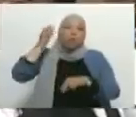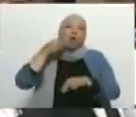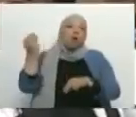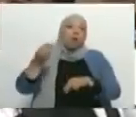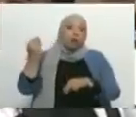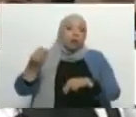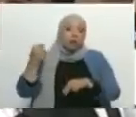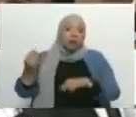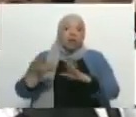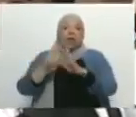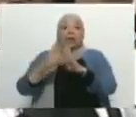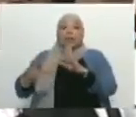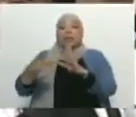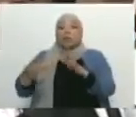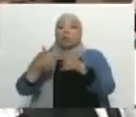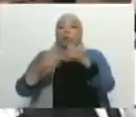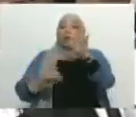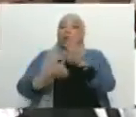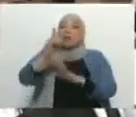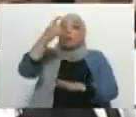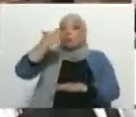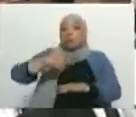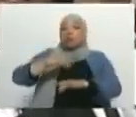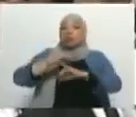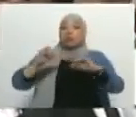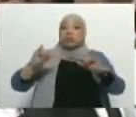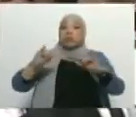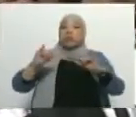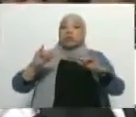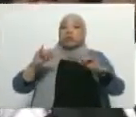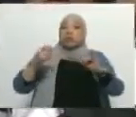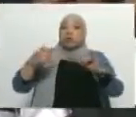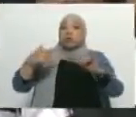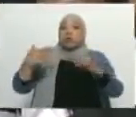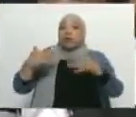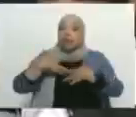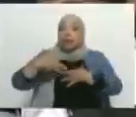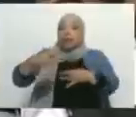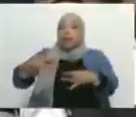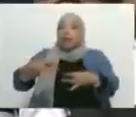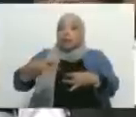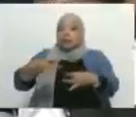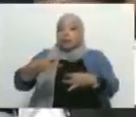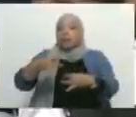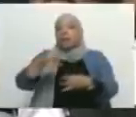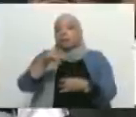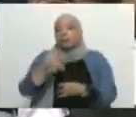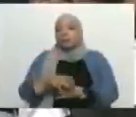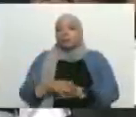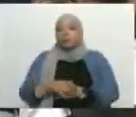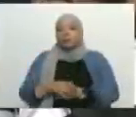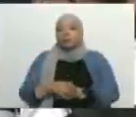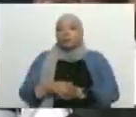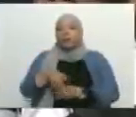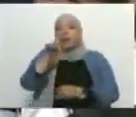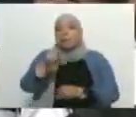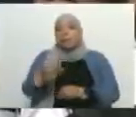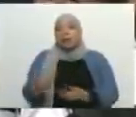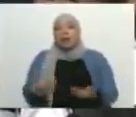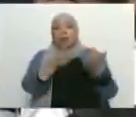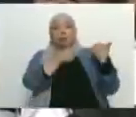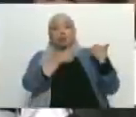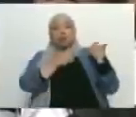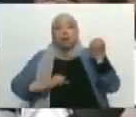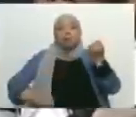derecho. El libre desarrollo de la personalidad de Jesús. El interés superior, pero además la